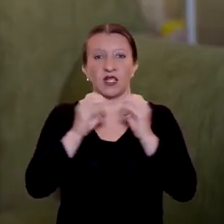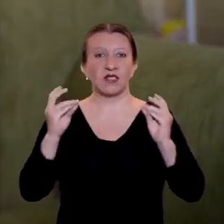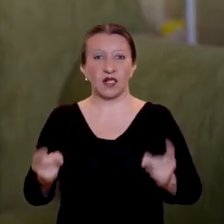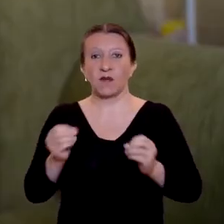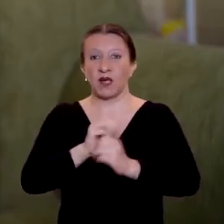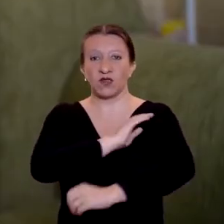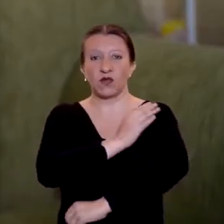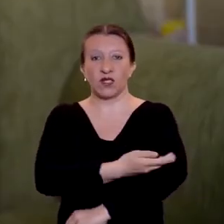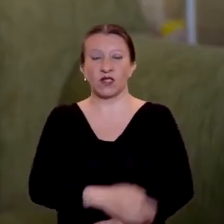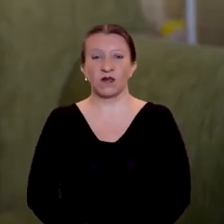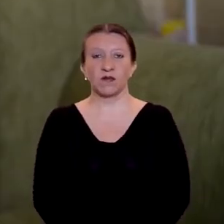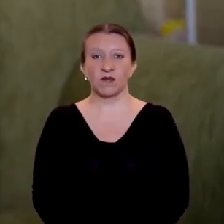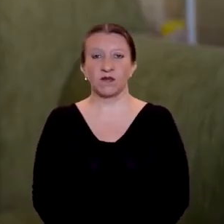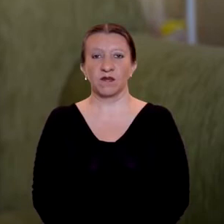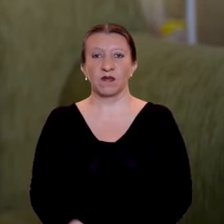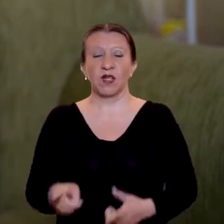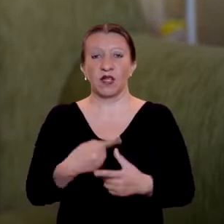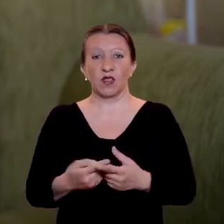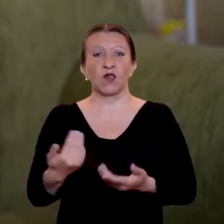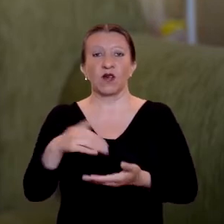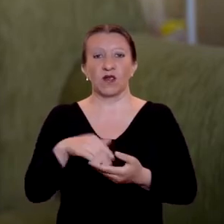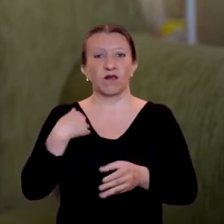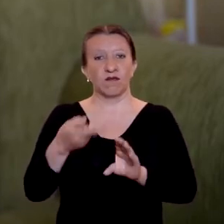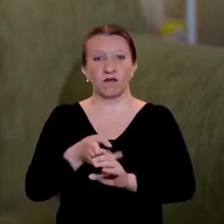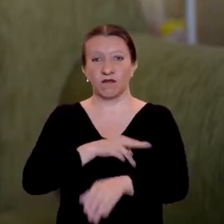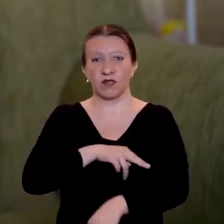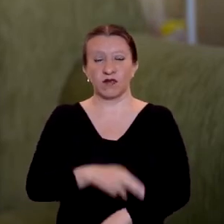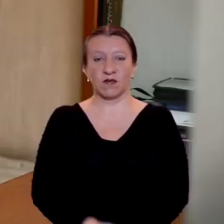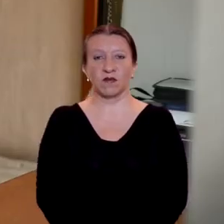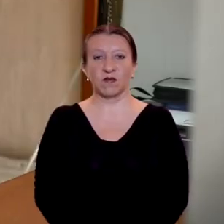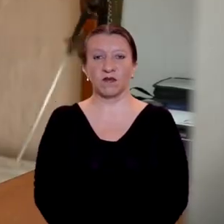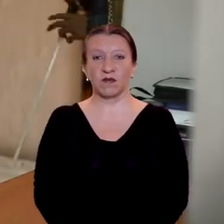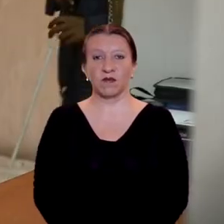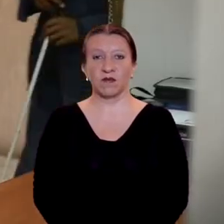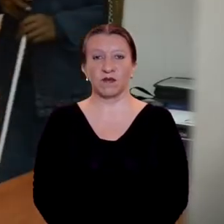más rápida y mucho más fuerte. Entonces tuve que retirarme igual de la Poli.